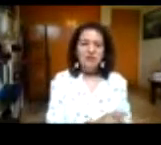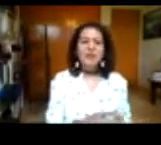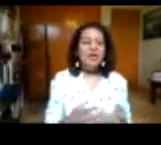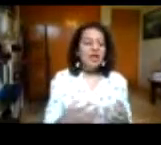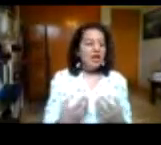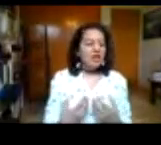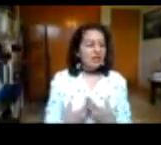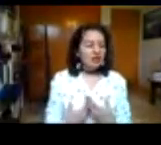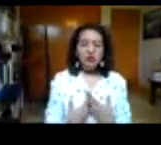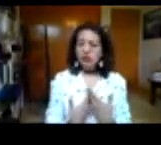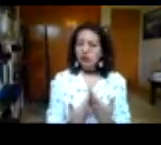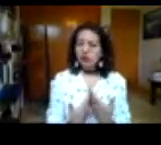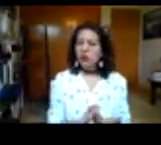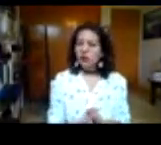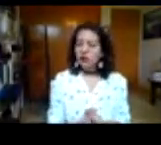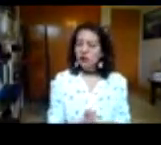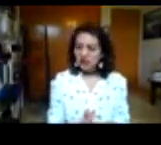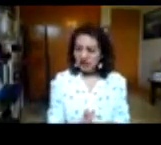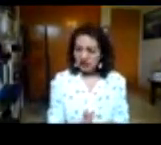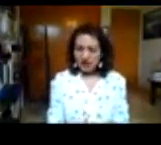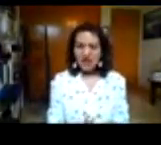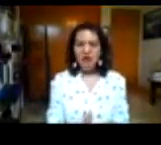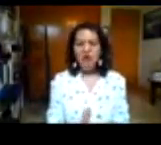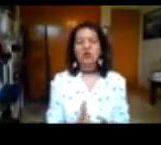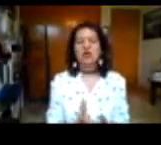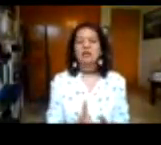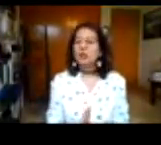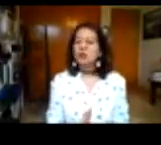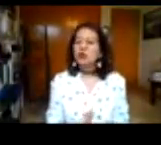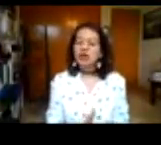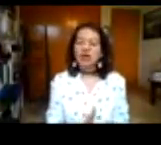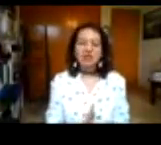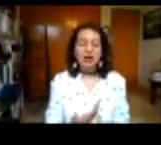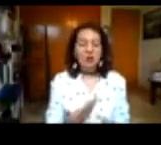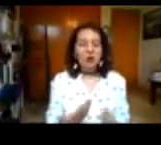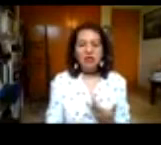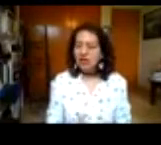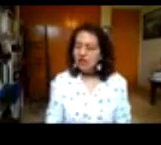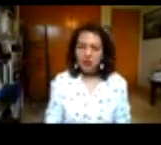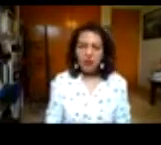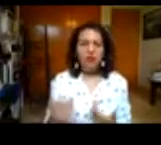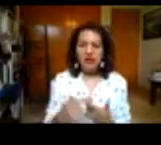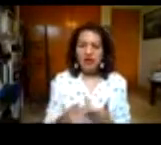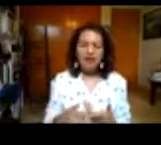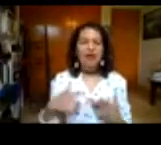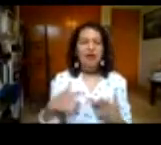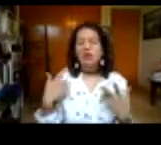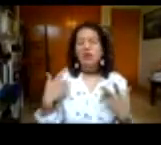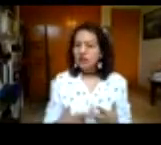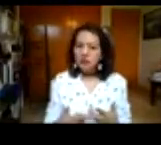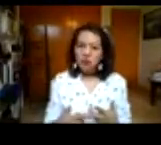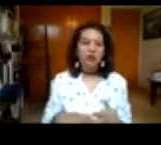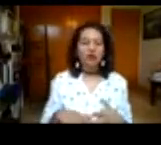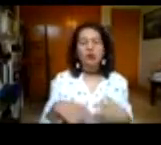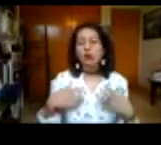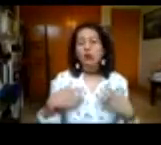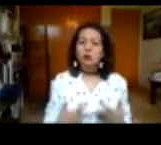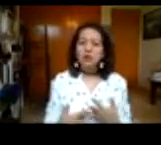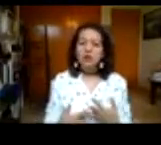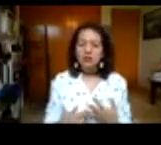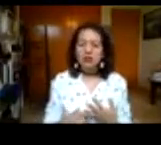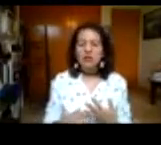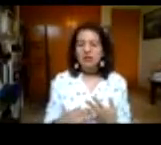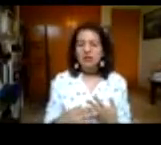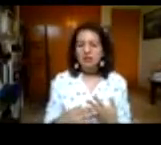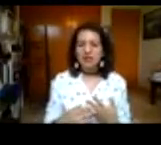accesibles. Si nosotros podemos acercarnos a las personas a cualquier tipo de edad, a cualquier tipo de grupo, con